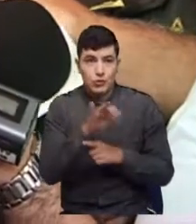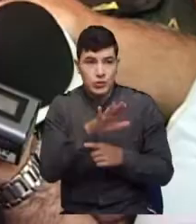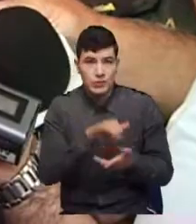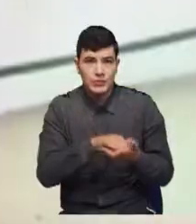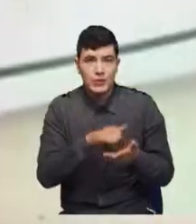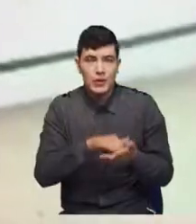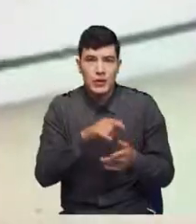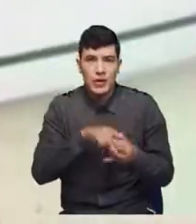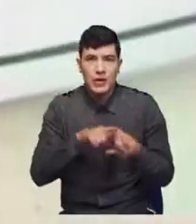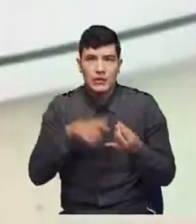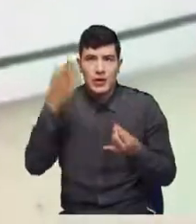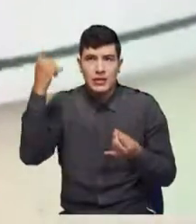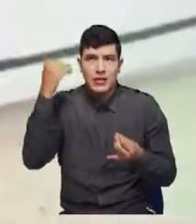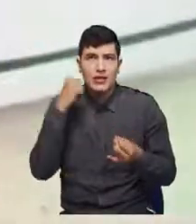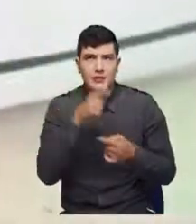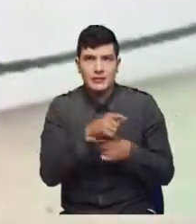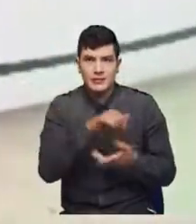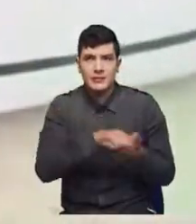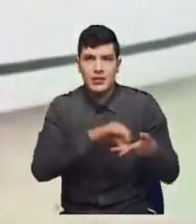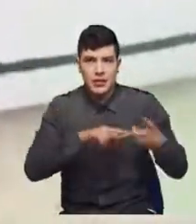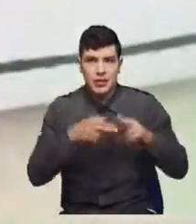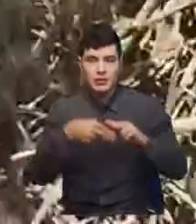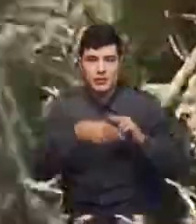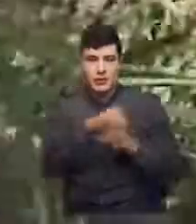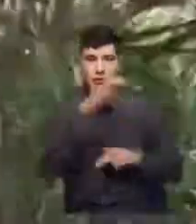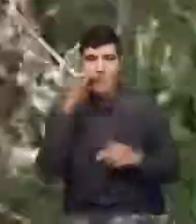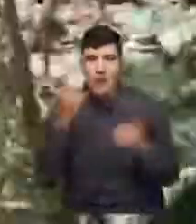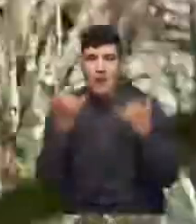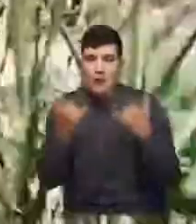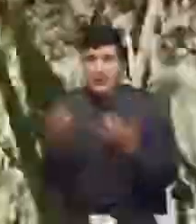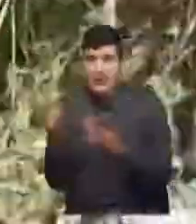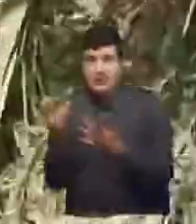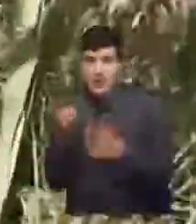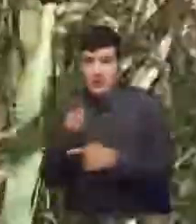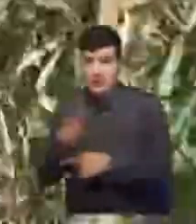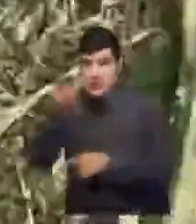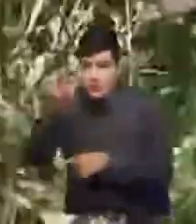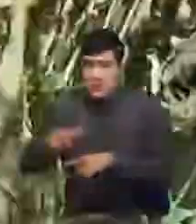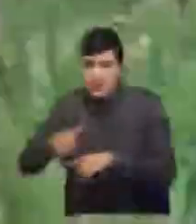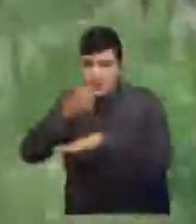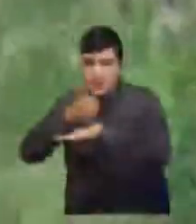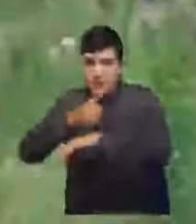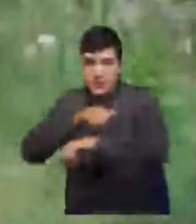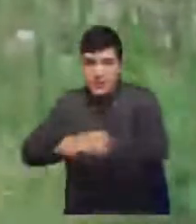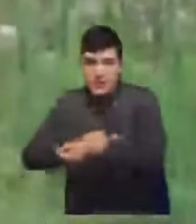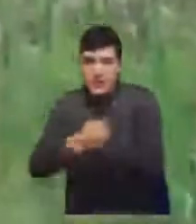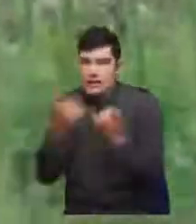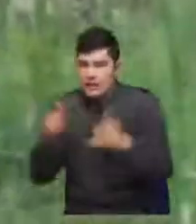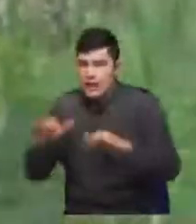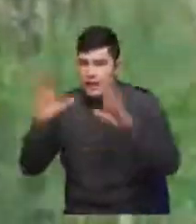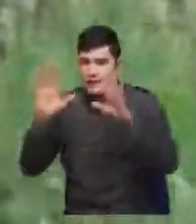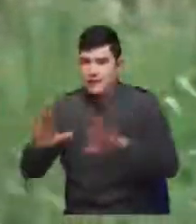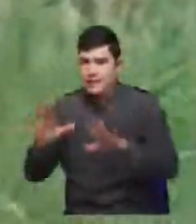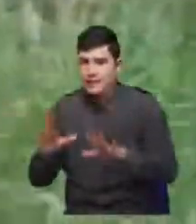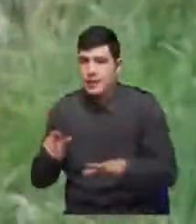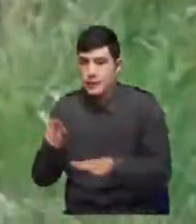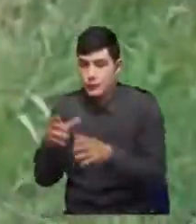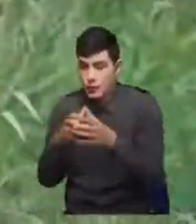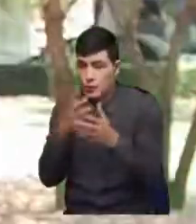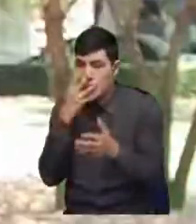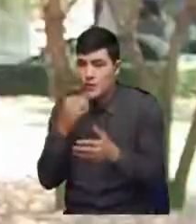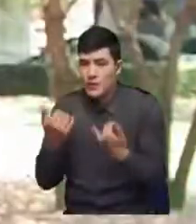próximos pasados se espera que con esta captura se minimice el accionar delincuencial de este grupo en esta zona de la ciudad